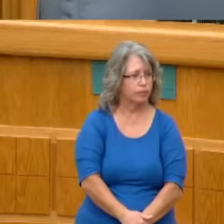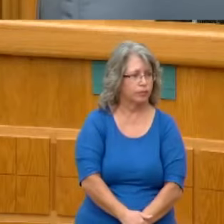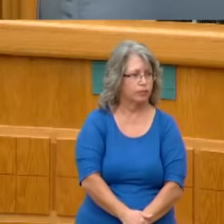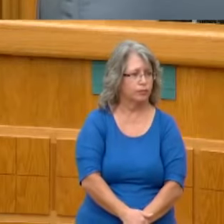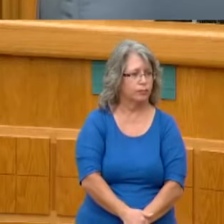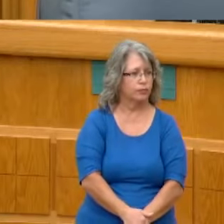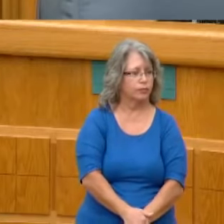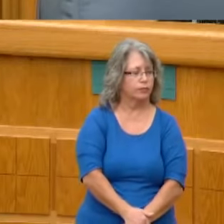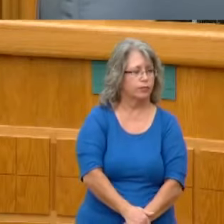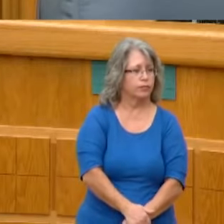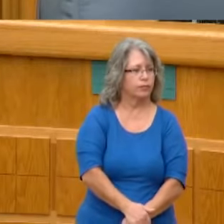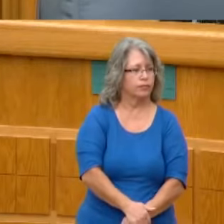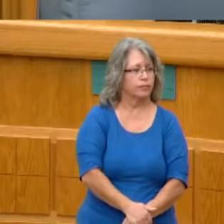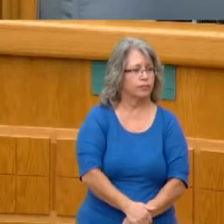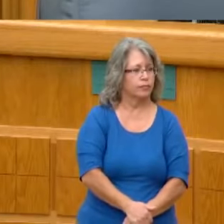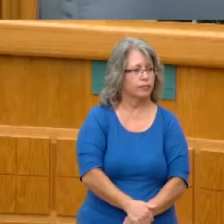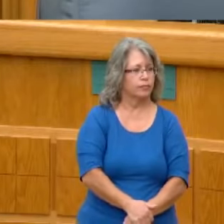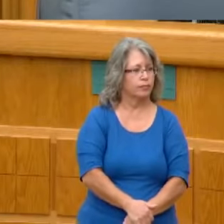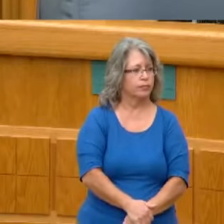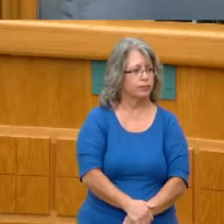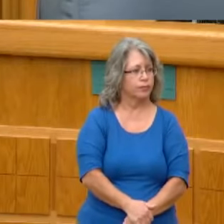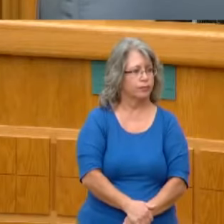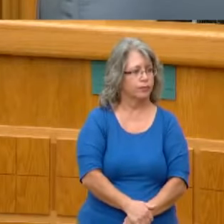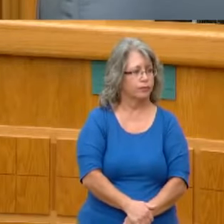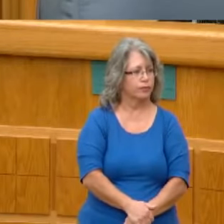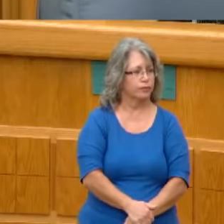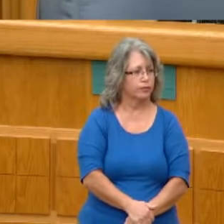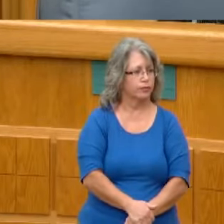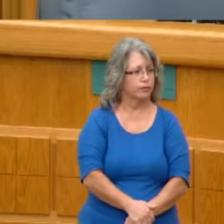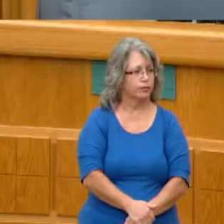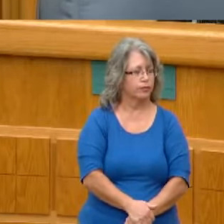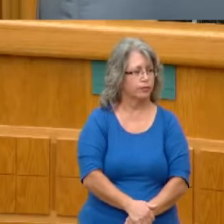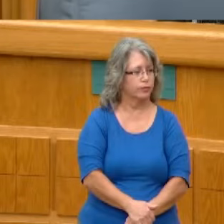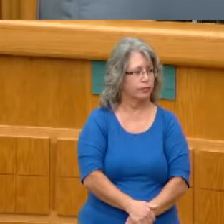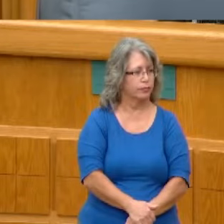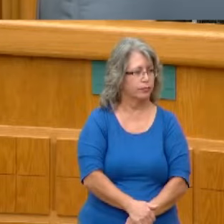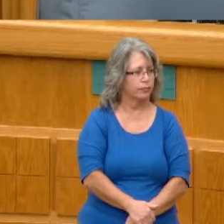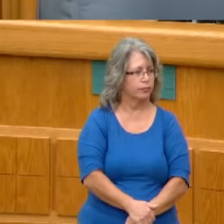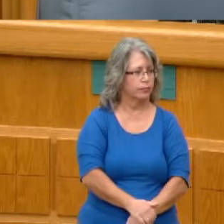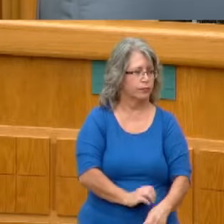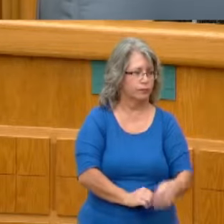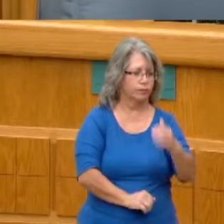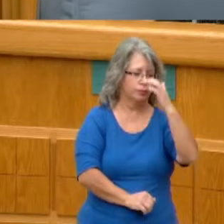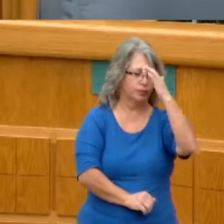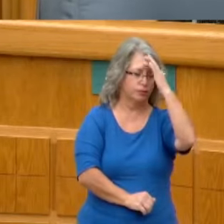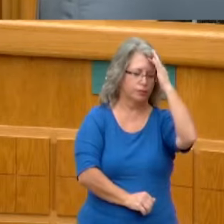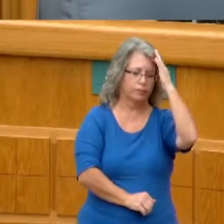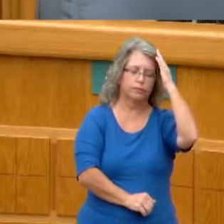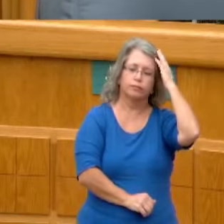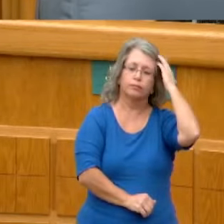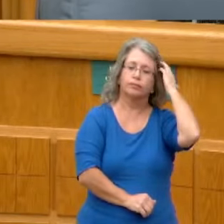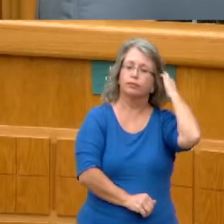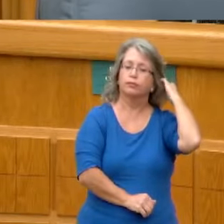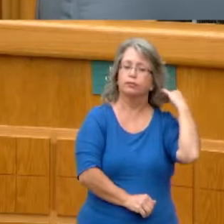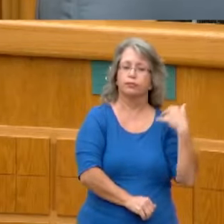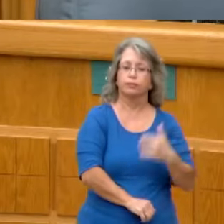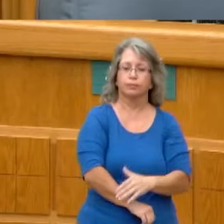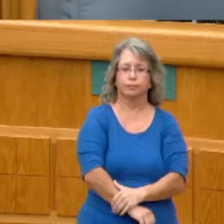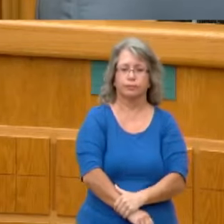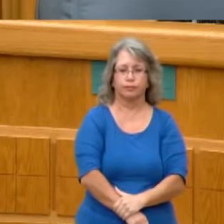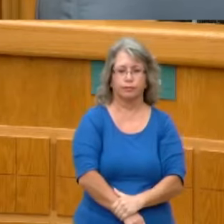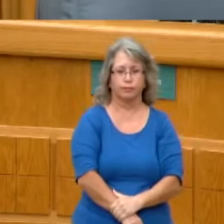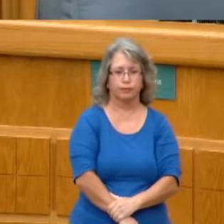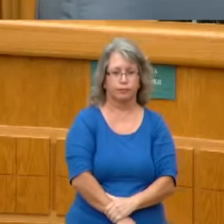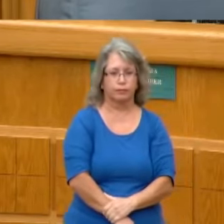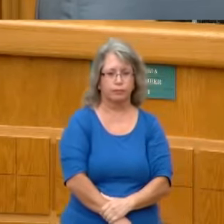dosis para quienes califiquen, prueba gratuita de detección del virus, infusión rápida de RegenCov y transporte gratuito. Algunos datos